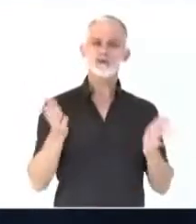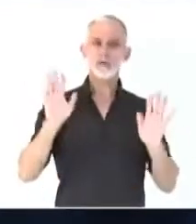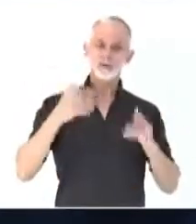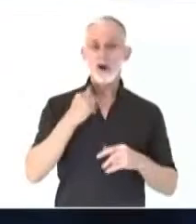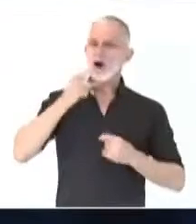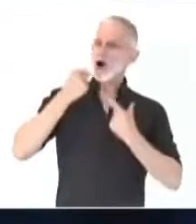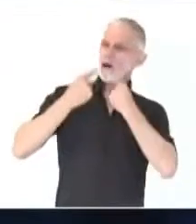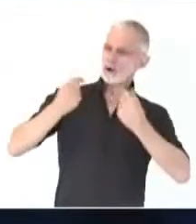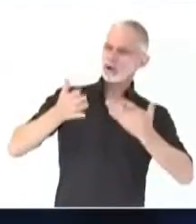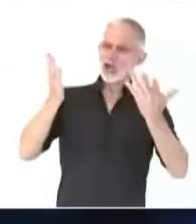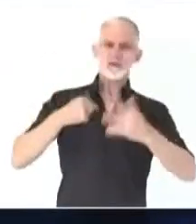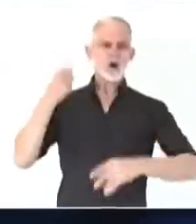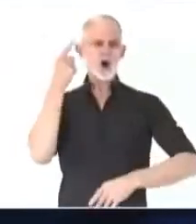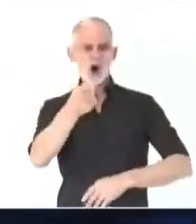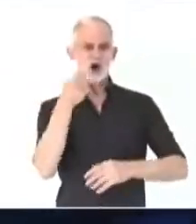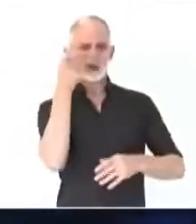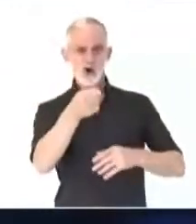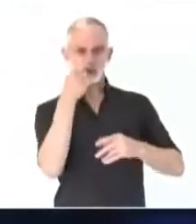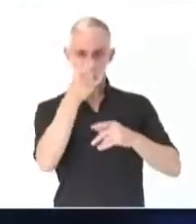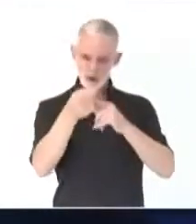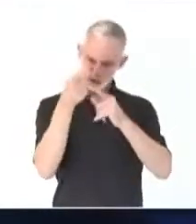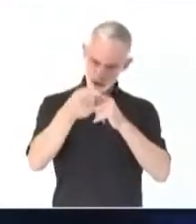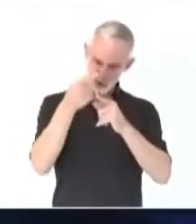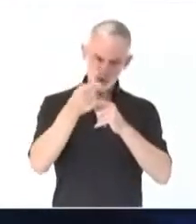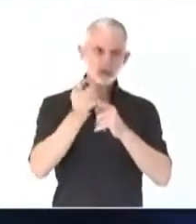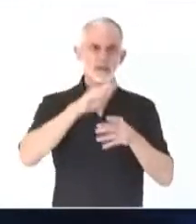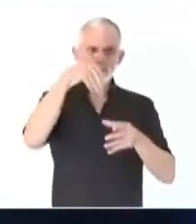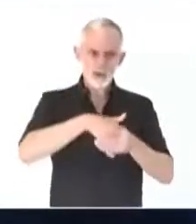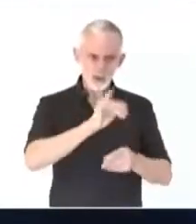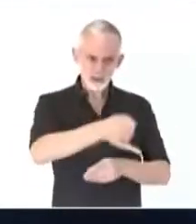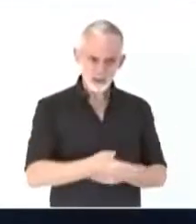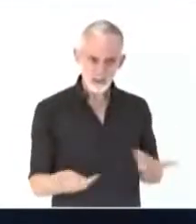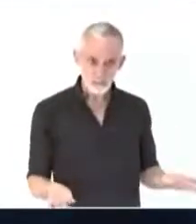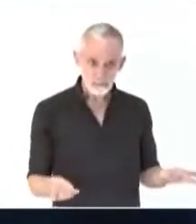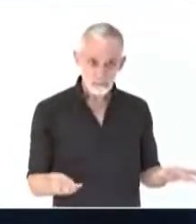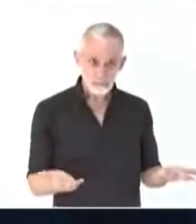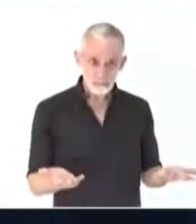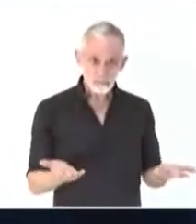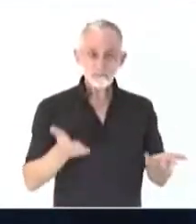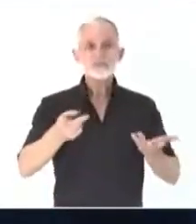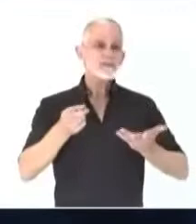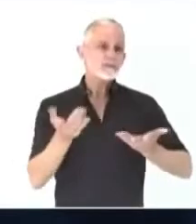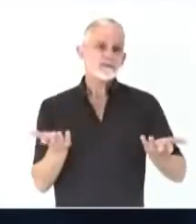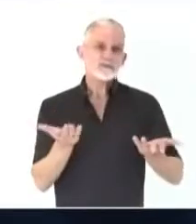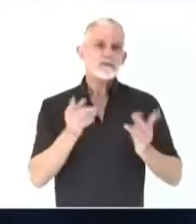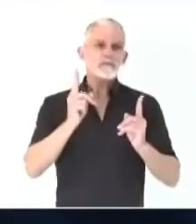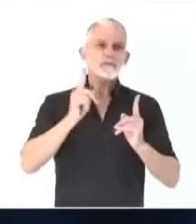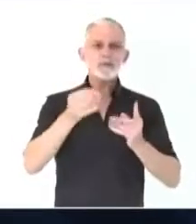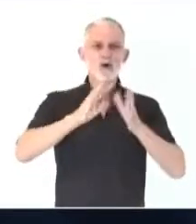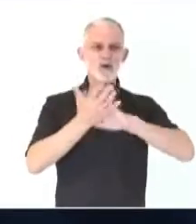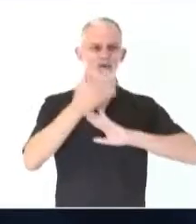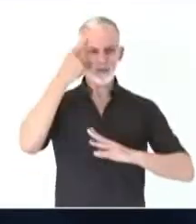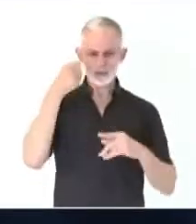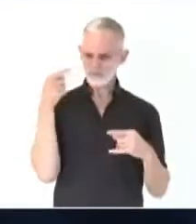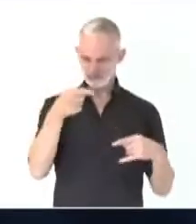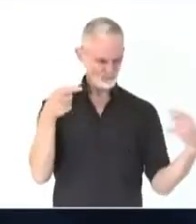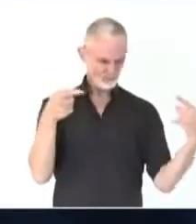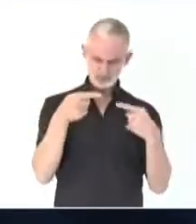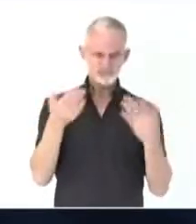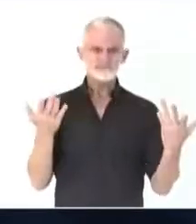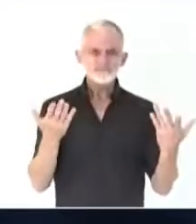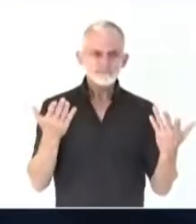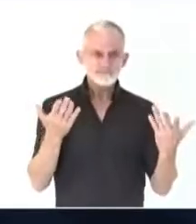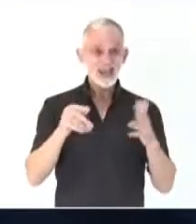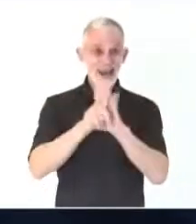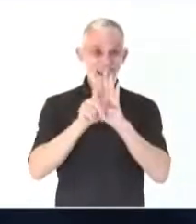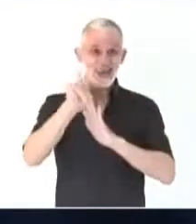cacarea, dice que está en contra de eso, pero después termina reculando en chancletas, tiene el síndrome Vicentín. Eso es lo que pasa